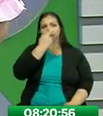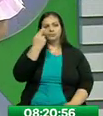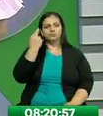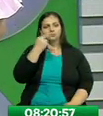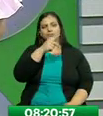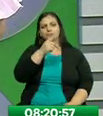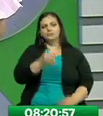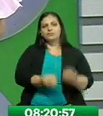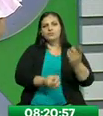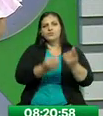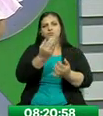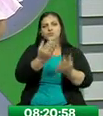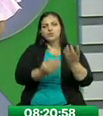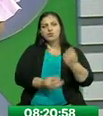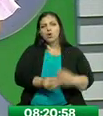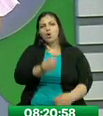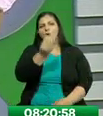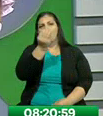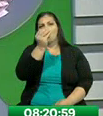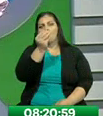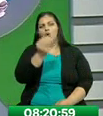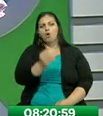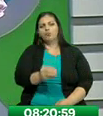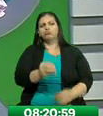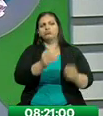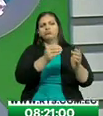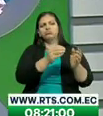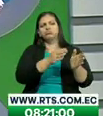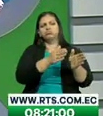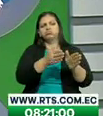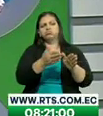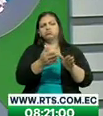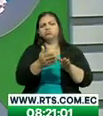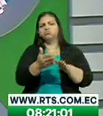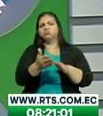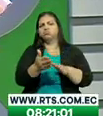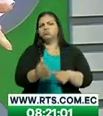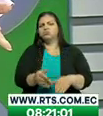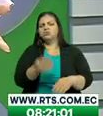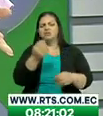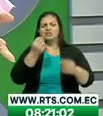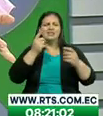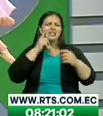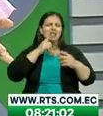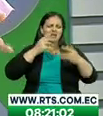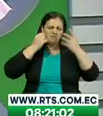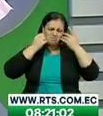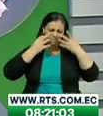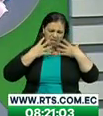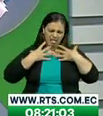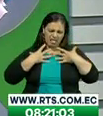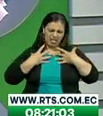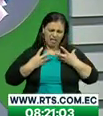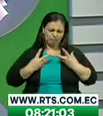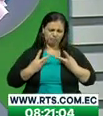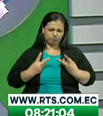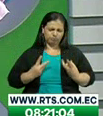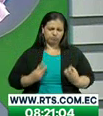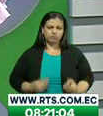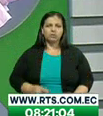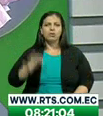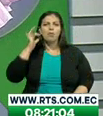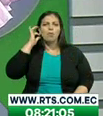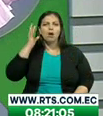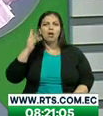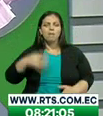clandestina al sur de guayaquil su esposa está embarazada y él se fue sin saber lo que lamentable adriana